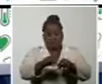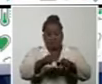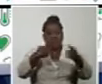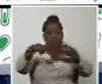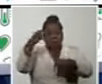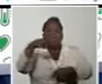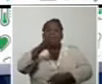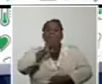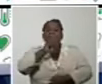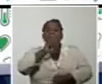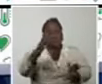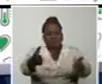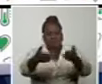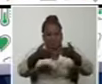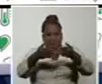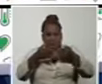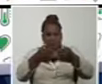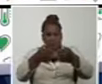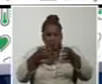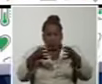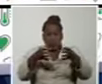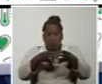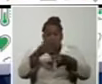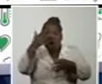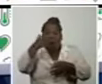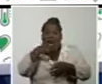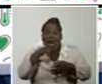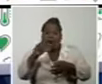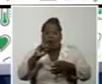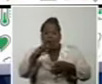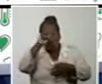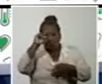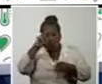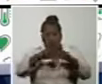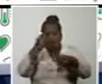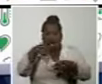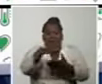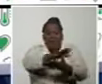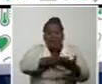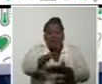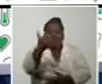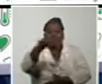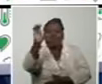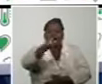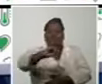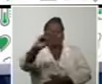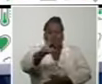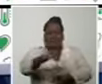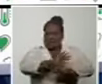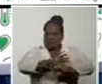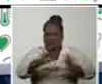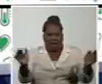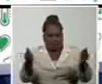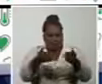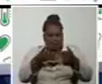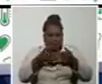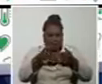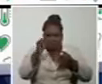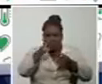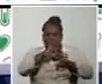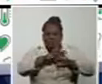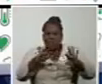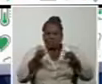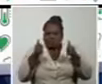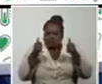se cerraba el evento del Consejo Popular Acosta del Habanero municipio de 10 de octubre. En este minuto me